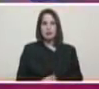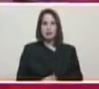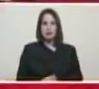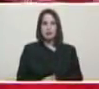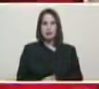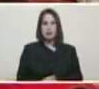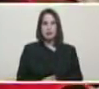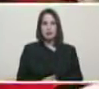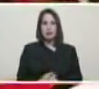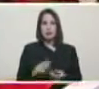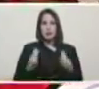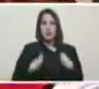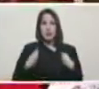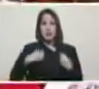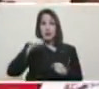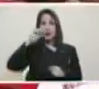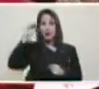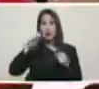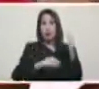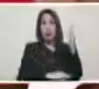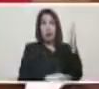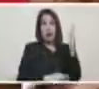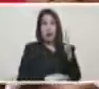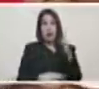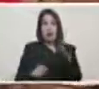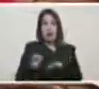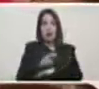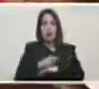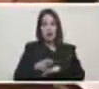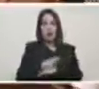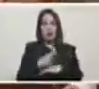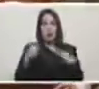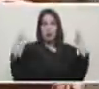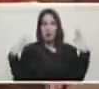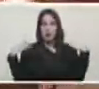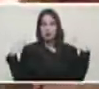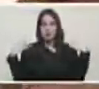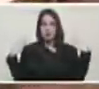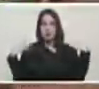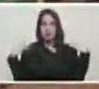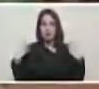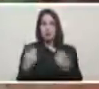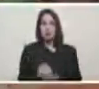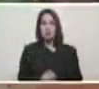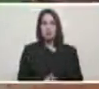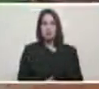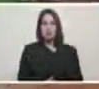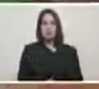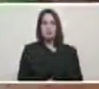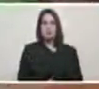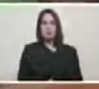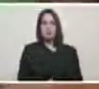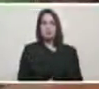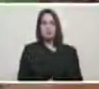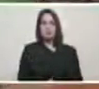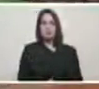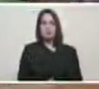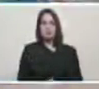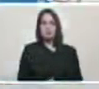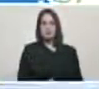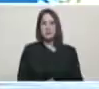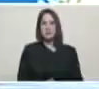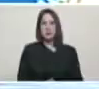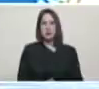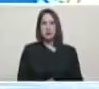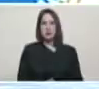que viva Lara Que viva la gobernadora Carmen Teresa Mel riva bueno